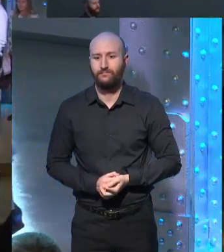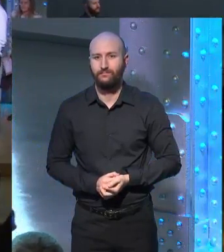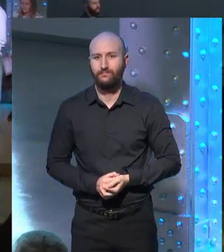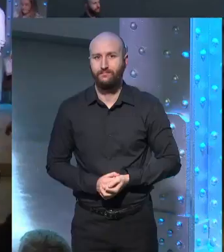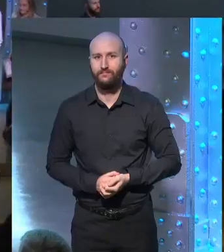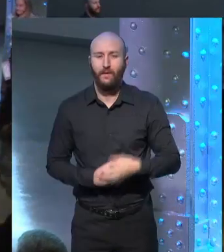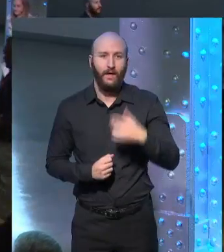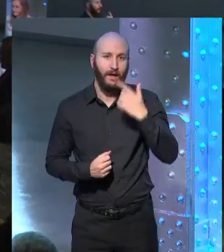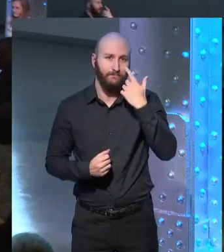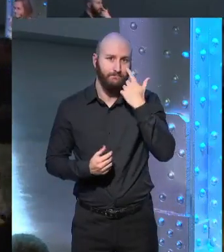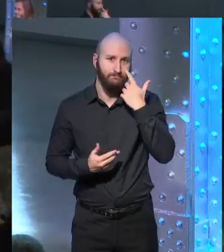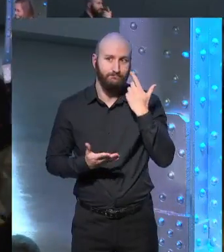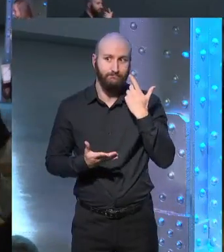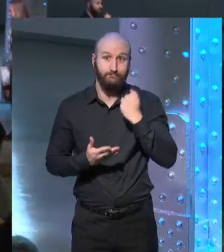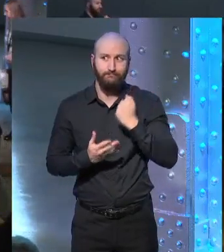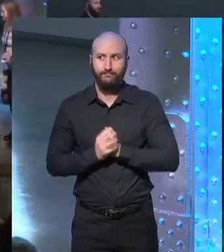A ver, chicas, yo...